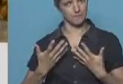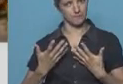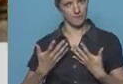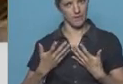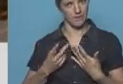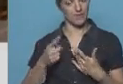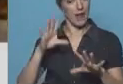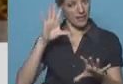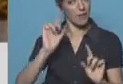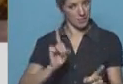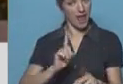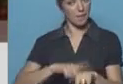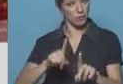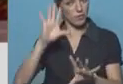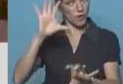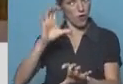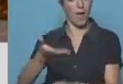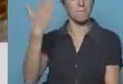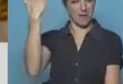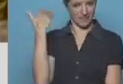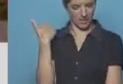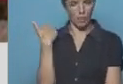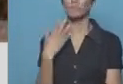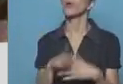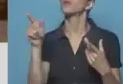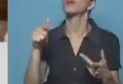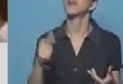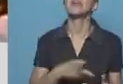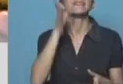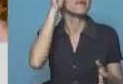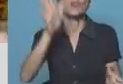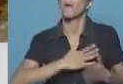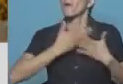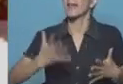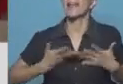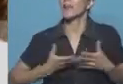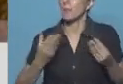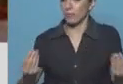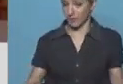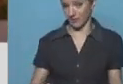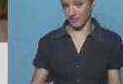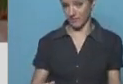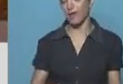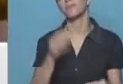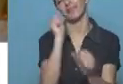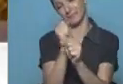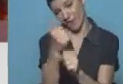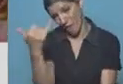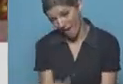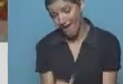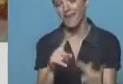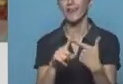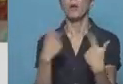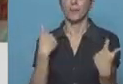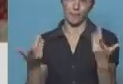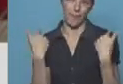pasó. Yo tengo amor y ¿por qué tenemos hoy tanto amor y tanta alegría? Precisamente porque tenemos trabajo, porque podemos